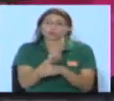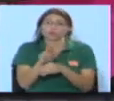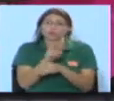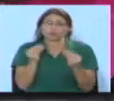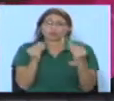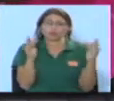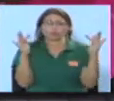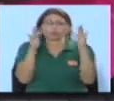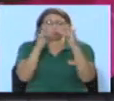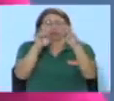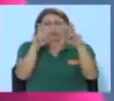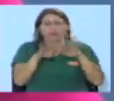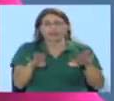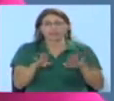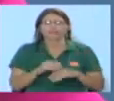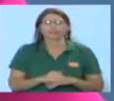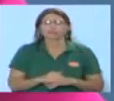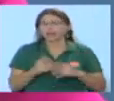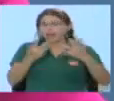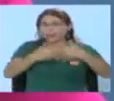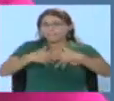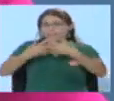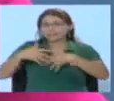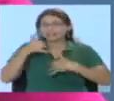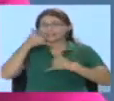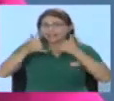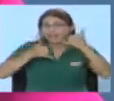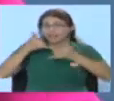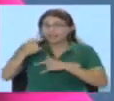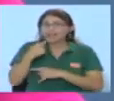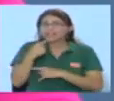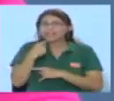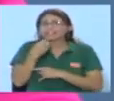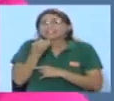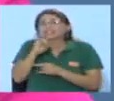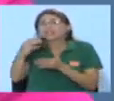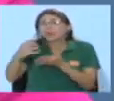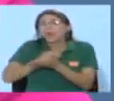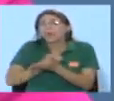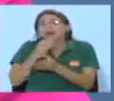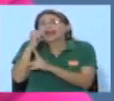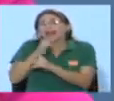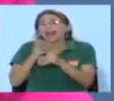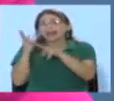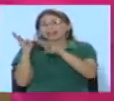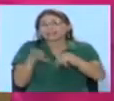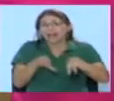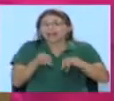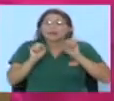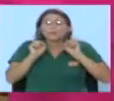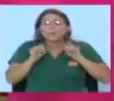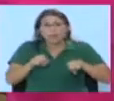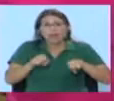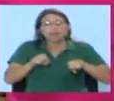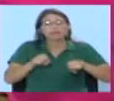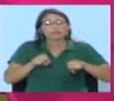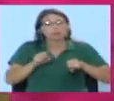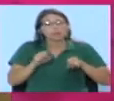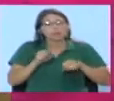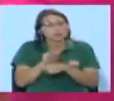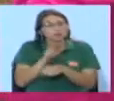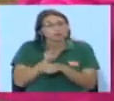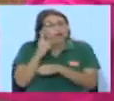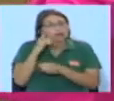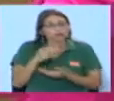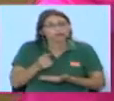red. Las empresas de telefonía dicen que el cobrar por descarga permitiría invertir en infraestructura. ¿Qué le parece esto? Porque